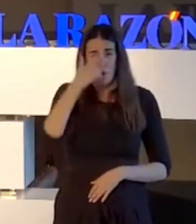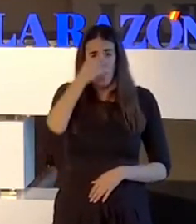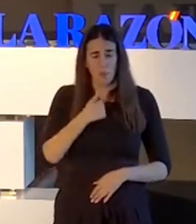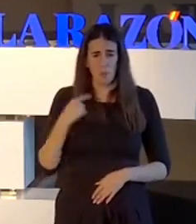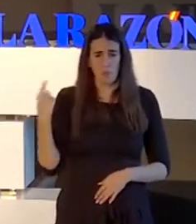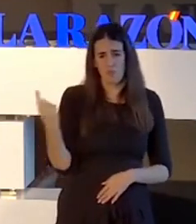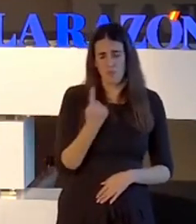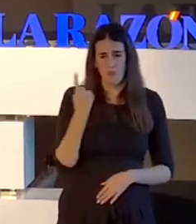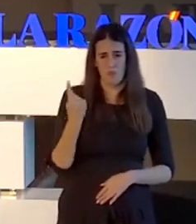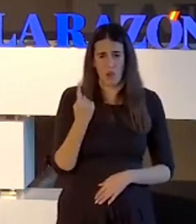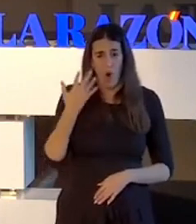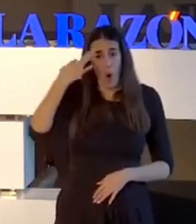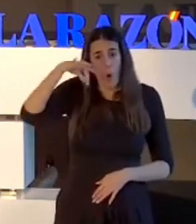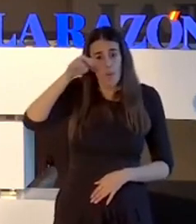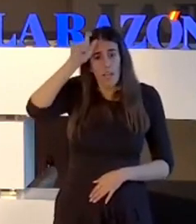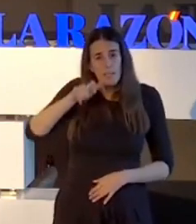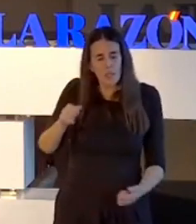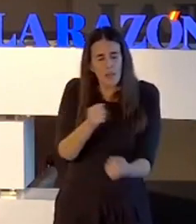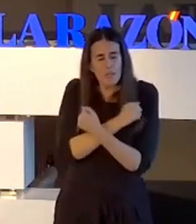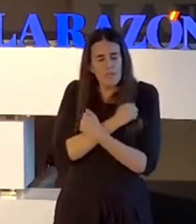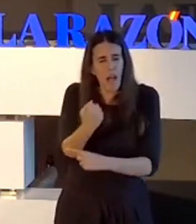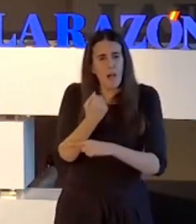digamos el único que me abrazó fue Santiago